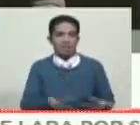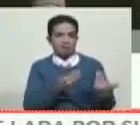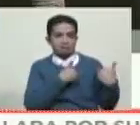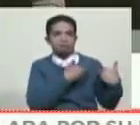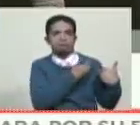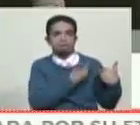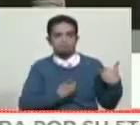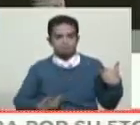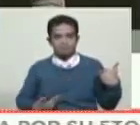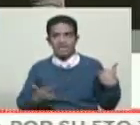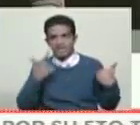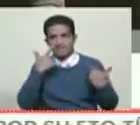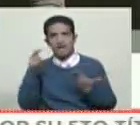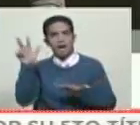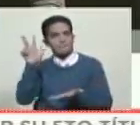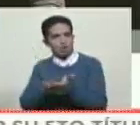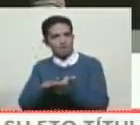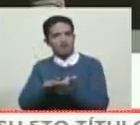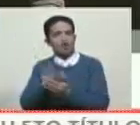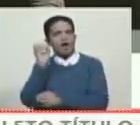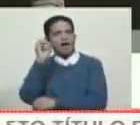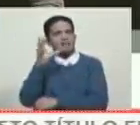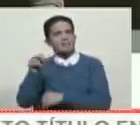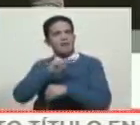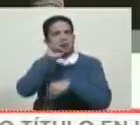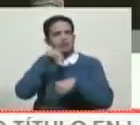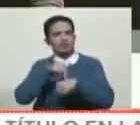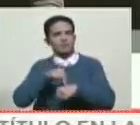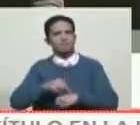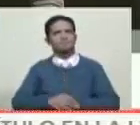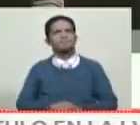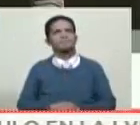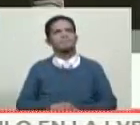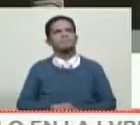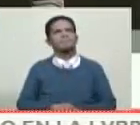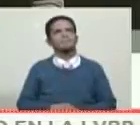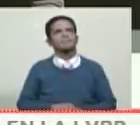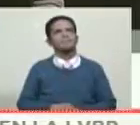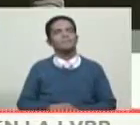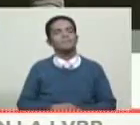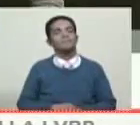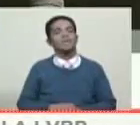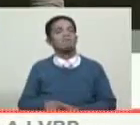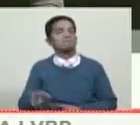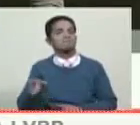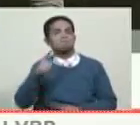Asamblea Nacional. Nicolás dijo antier que tenía el coco fino.